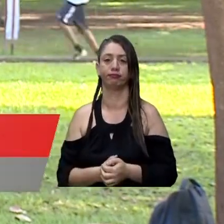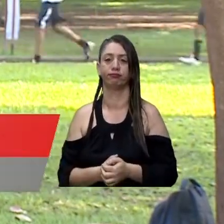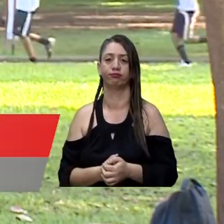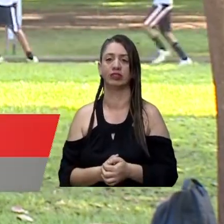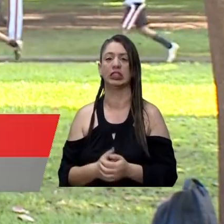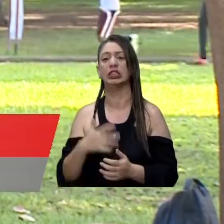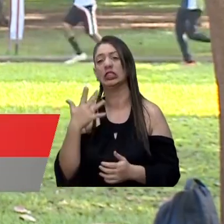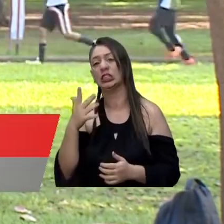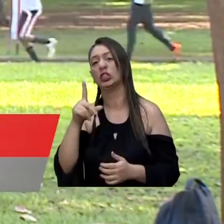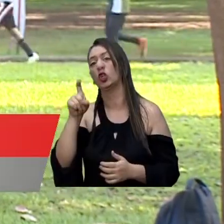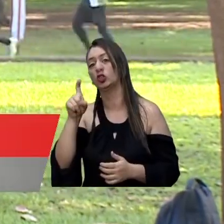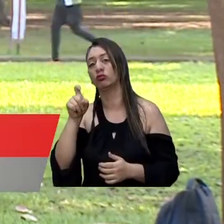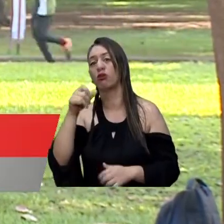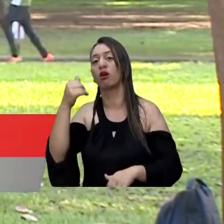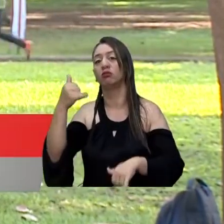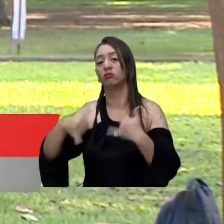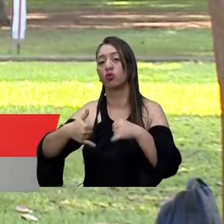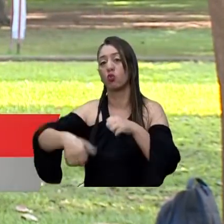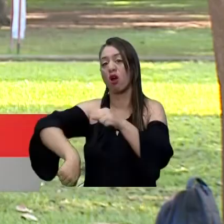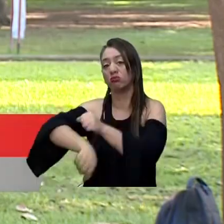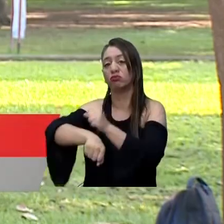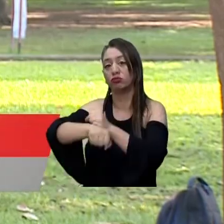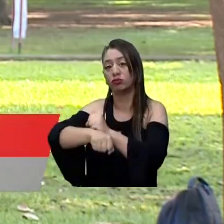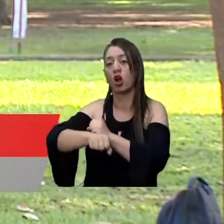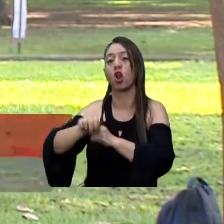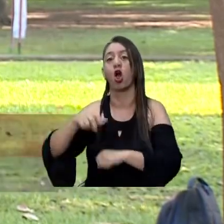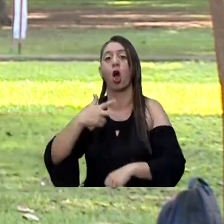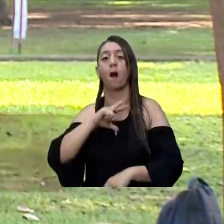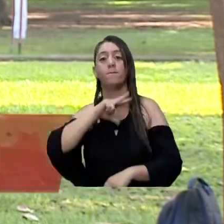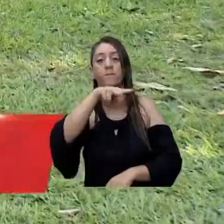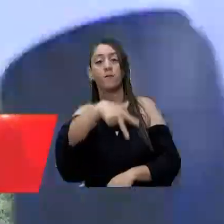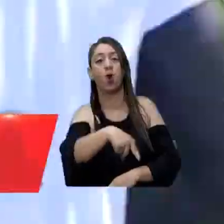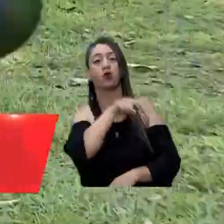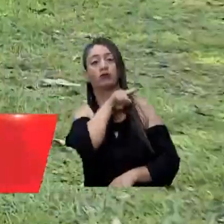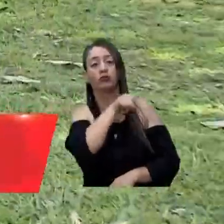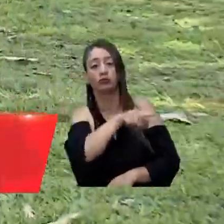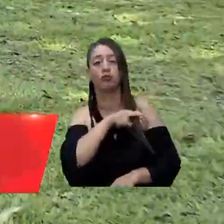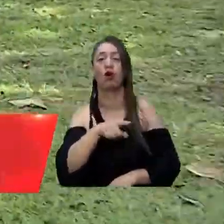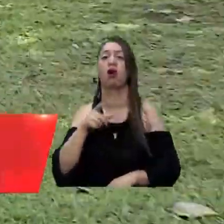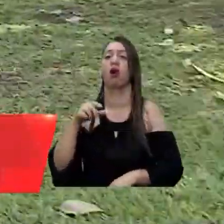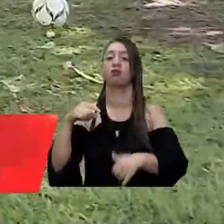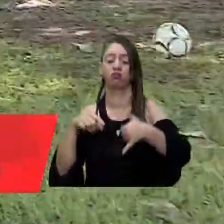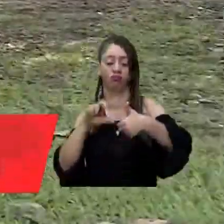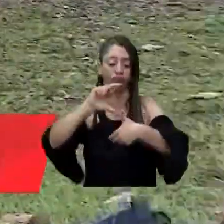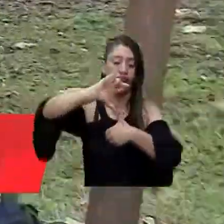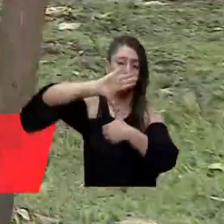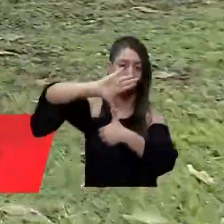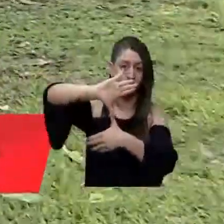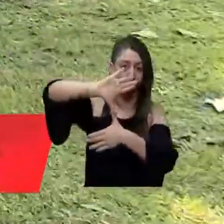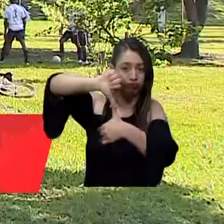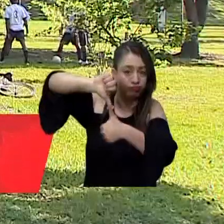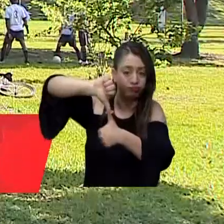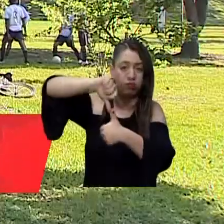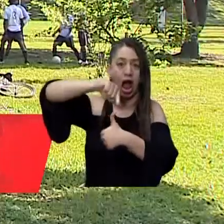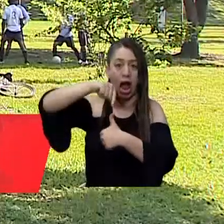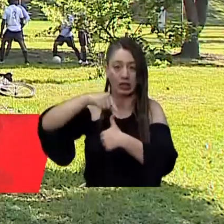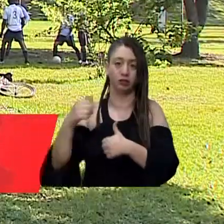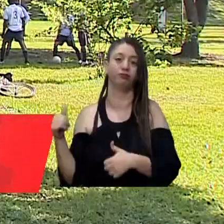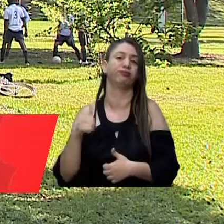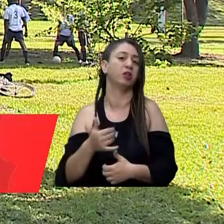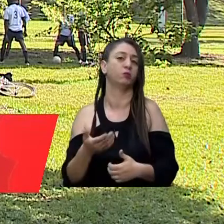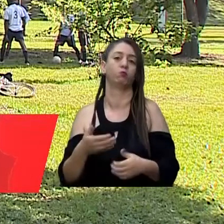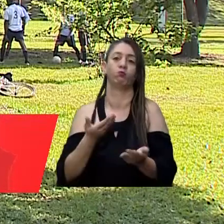con 5 o 6 jugadores. Unos iban para Portugal, otros iban para Centroamérica. Las propuestas que había no se frenaron